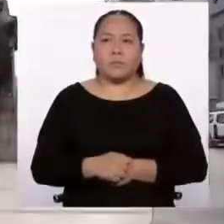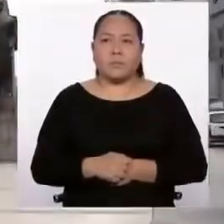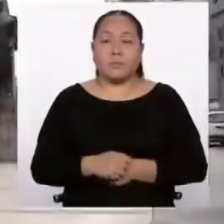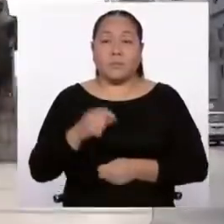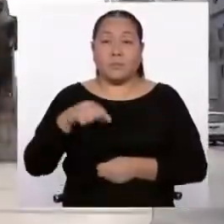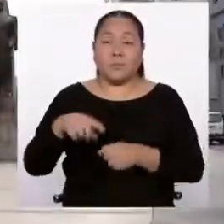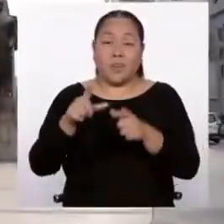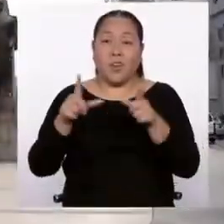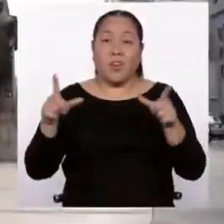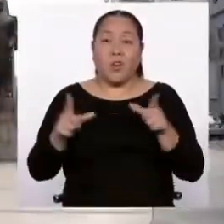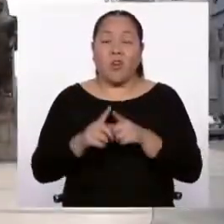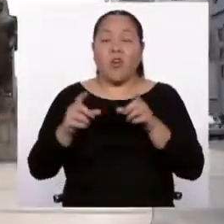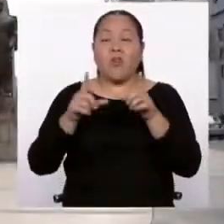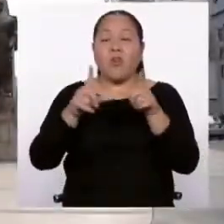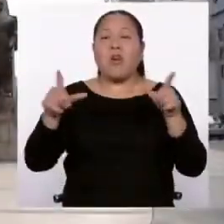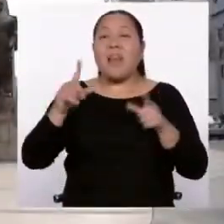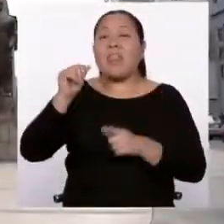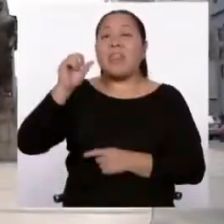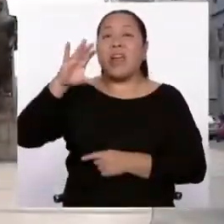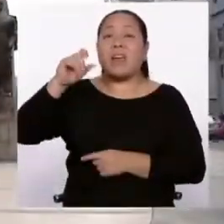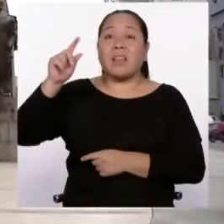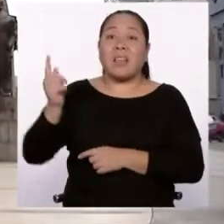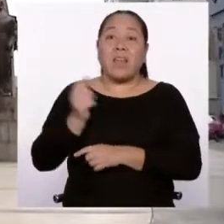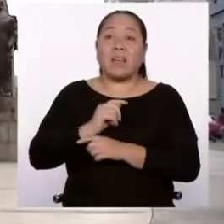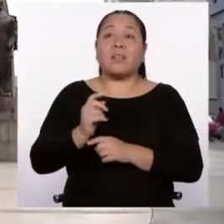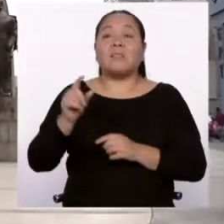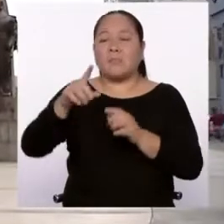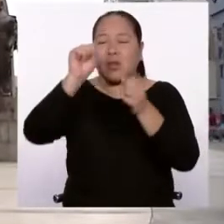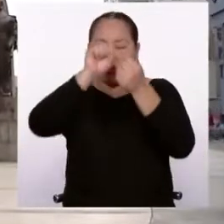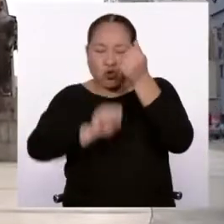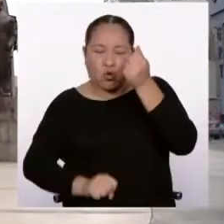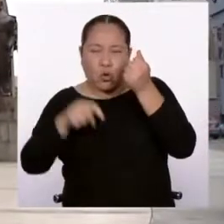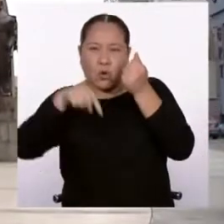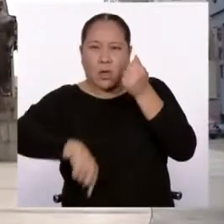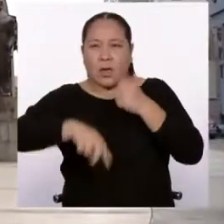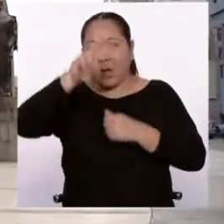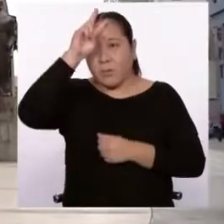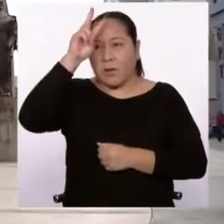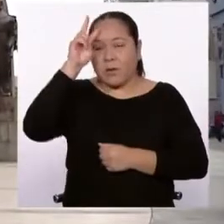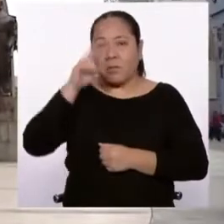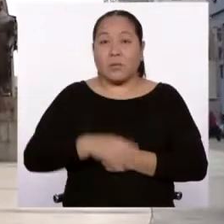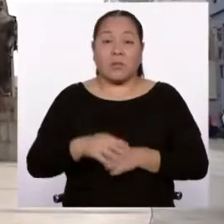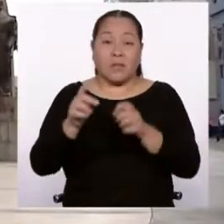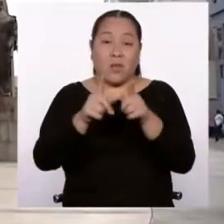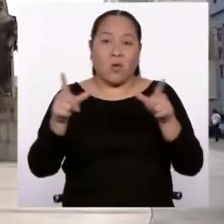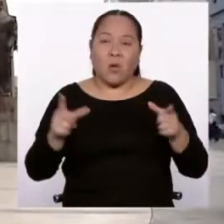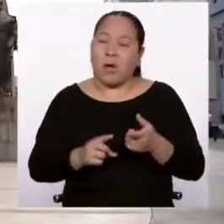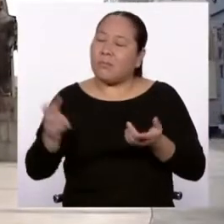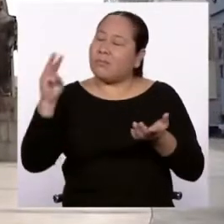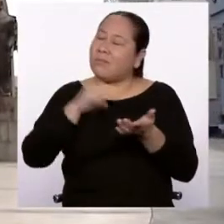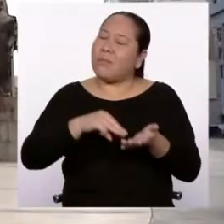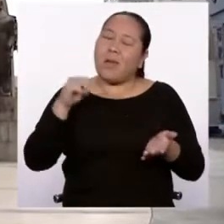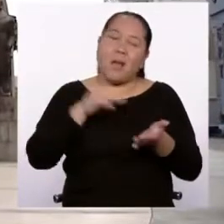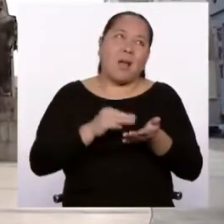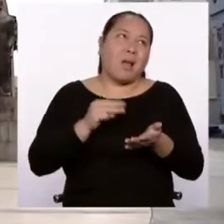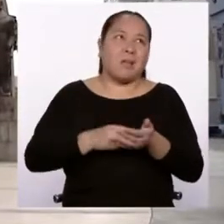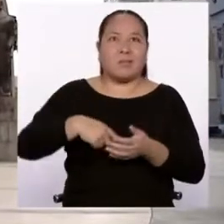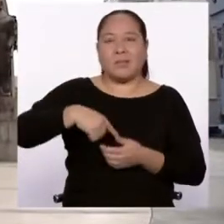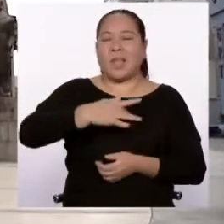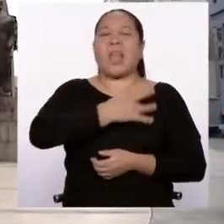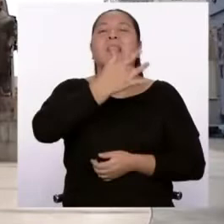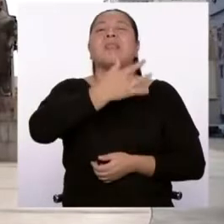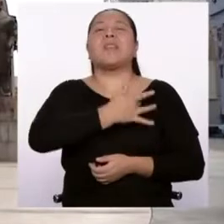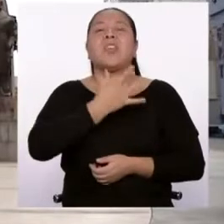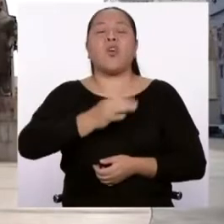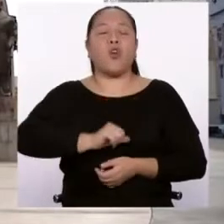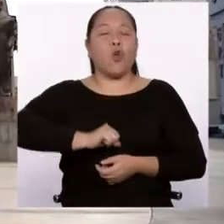Estamos en la heroica ciudad de Tacna, en el extremo sur de nuestro país, ciudad doblemente peruana, y hemos venido hasta aquí para